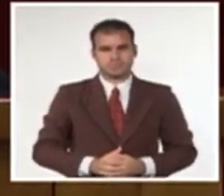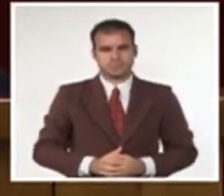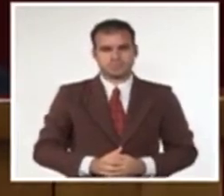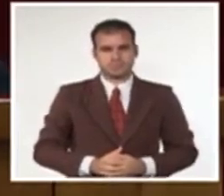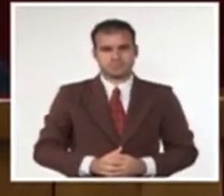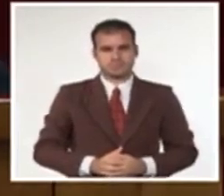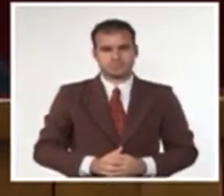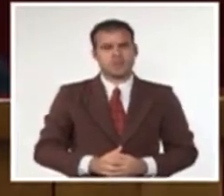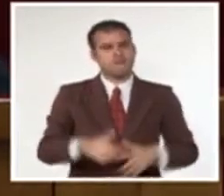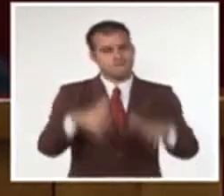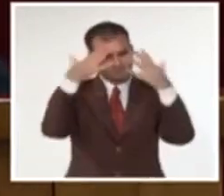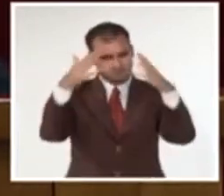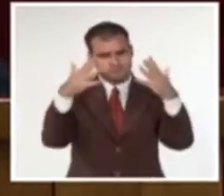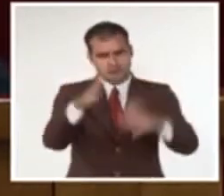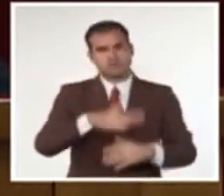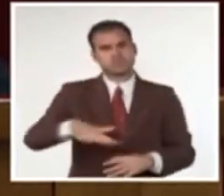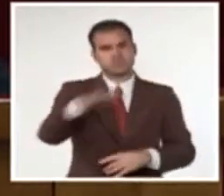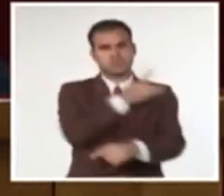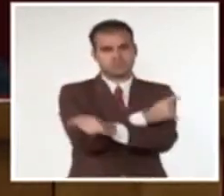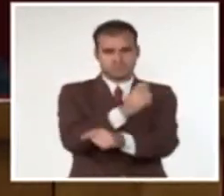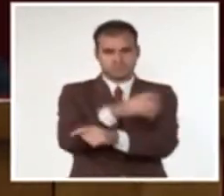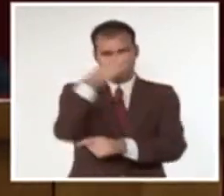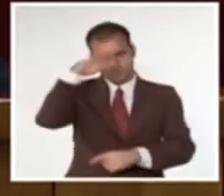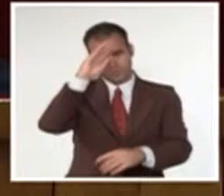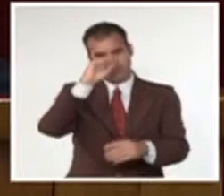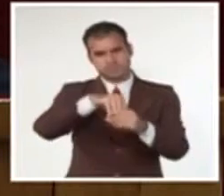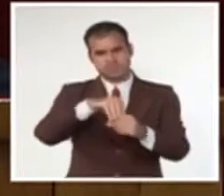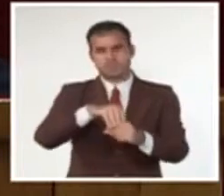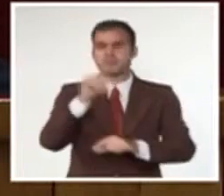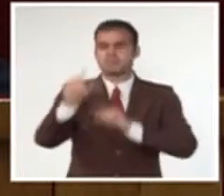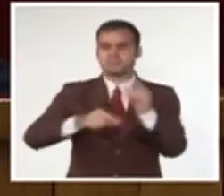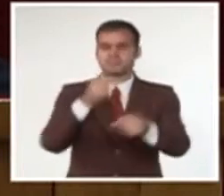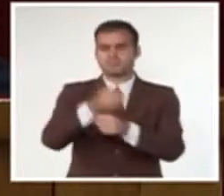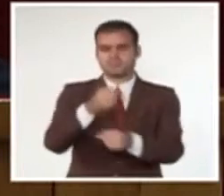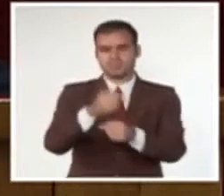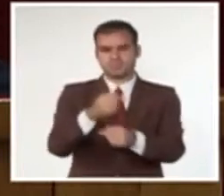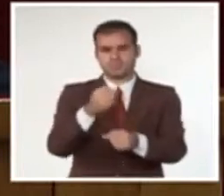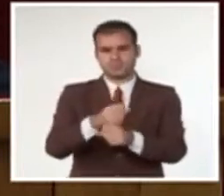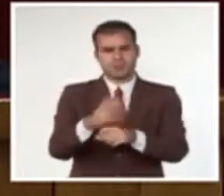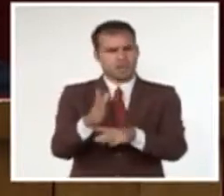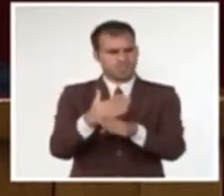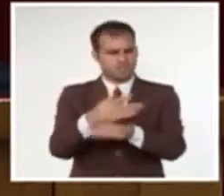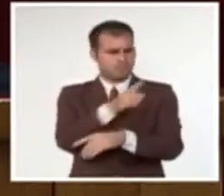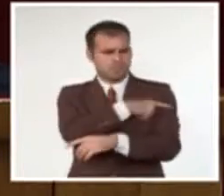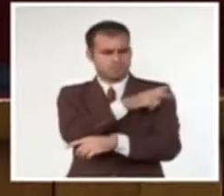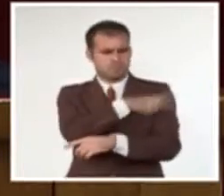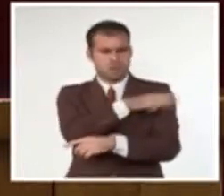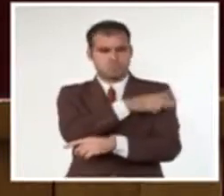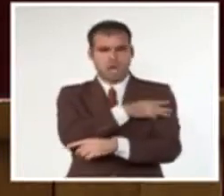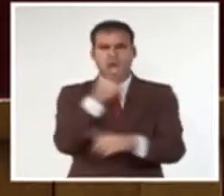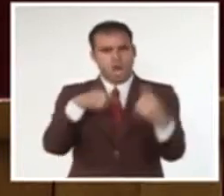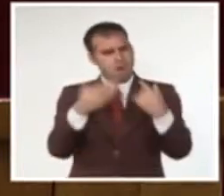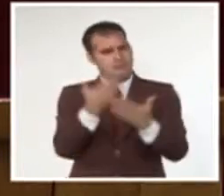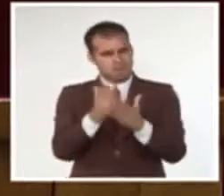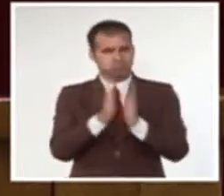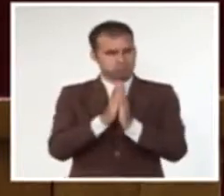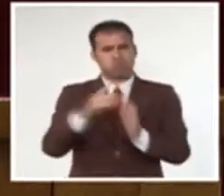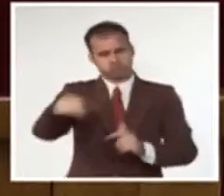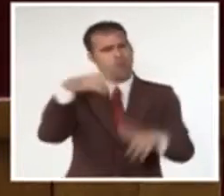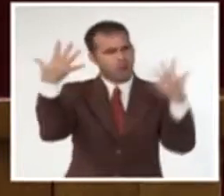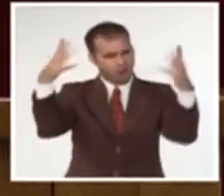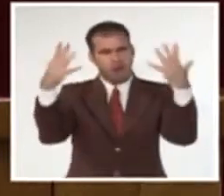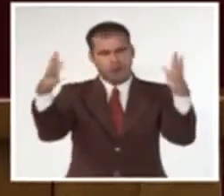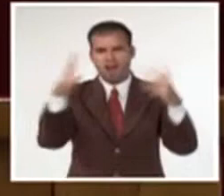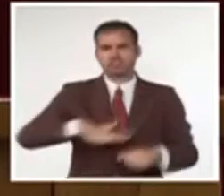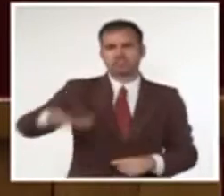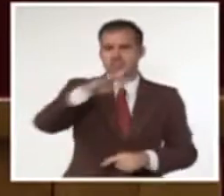y maestros de Cuba, trabajadores de la enseñanza en todos los niveles. Pido un aplauso para todos los que se